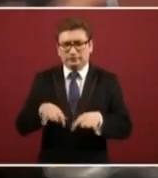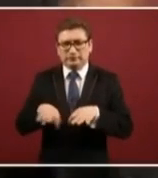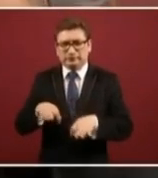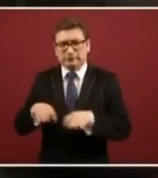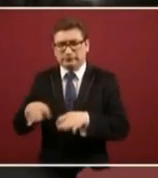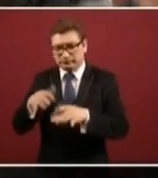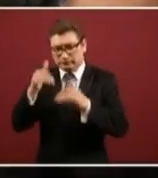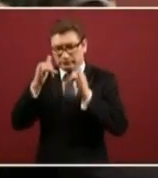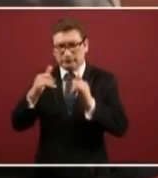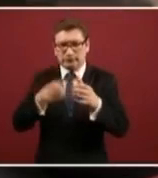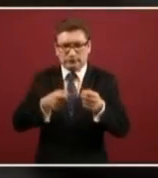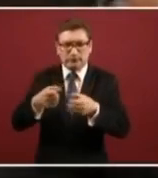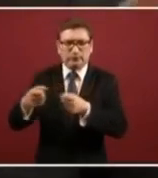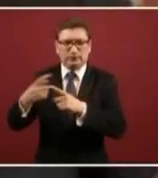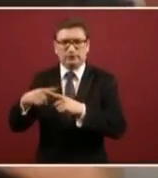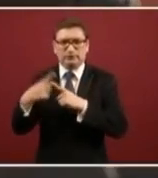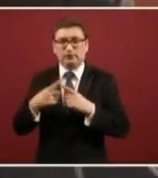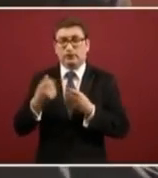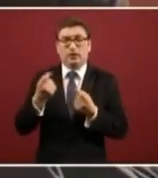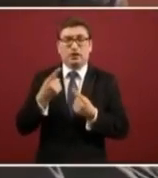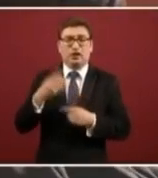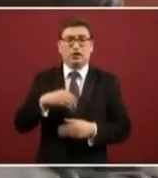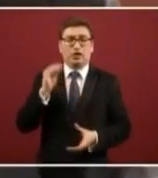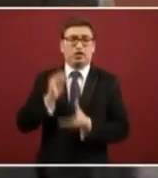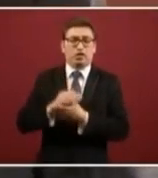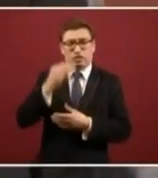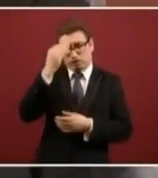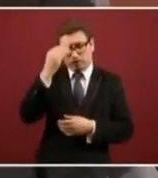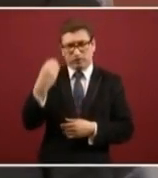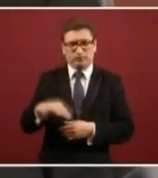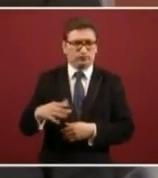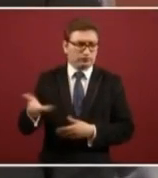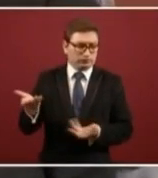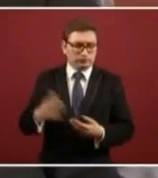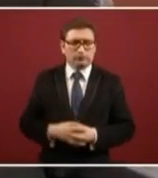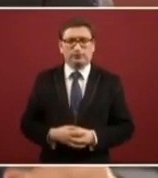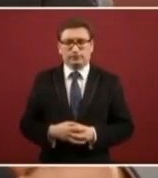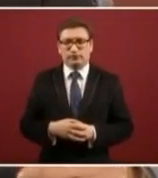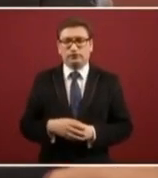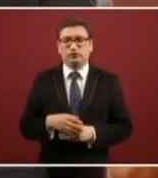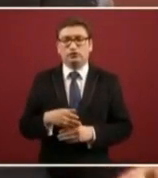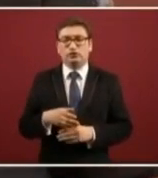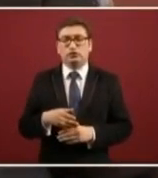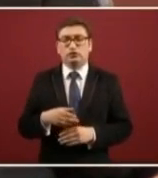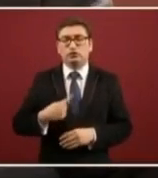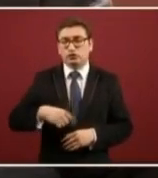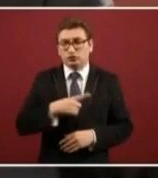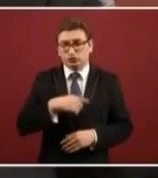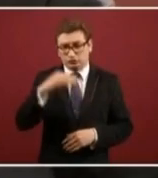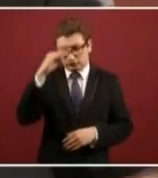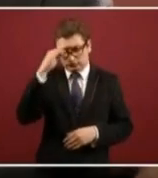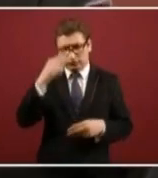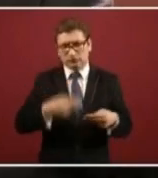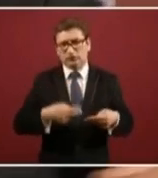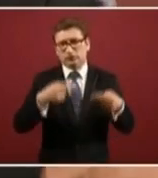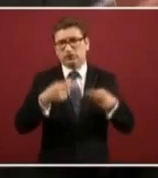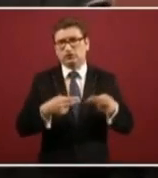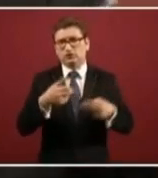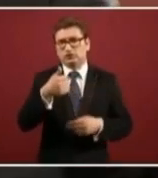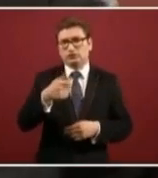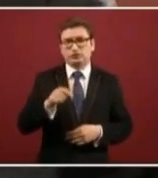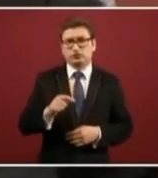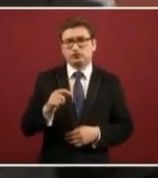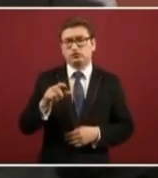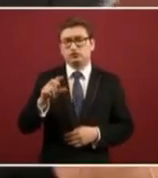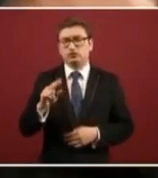pequeños y medianos, que estaban olvidados, abandonados. Hay que olvidarse del precio de mercado de 6.80